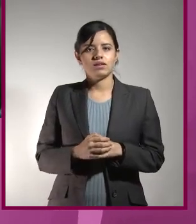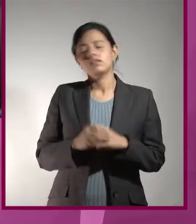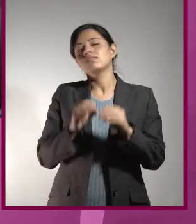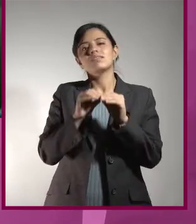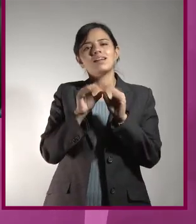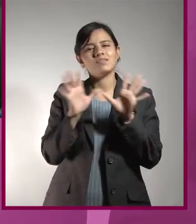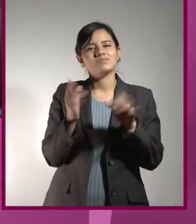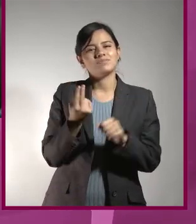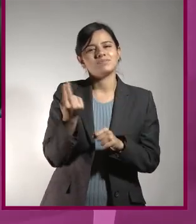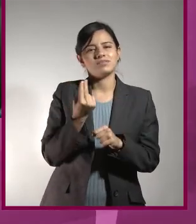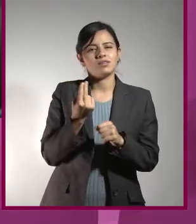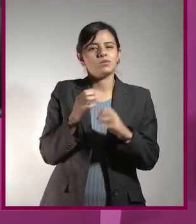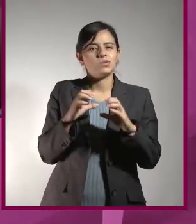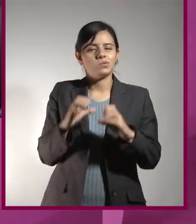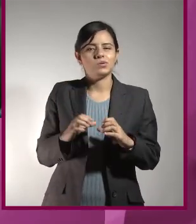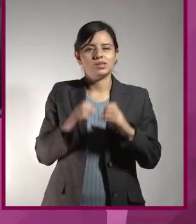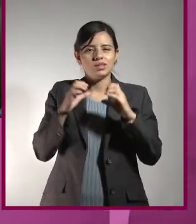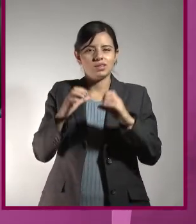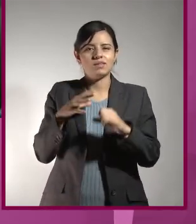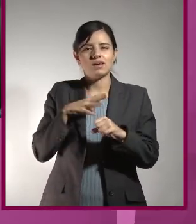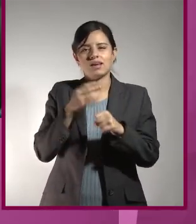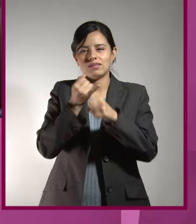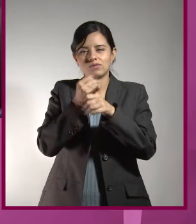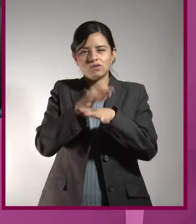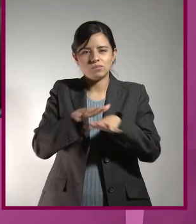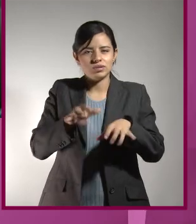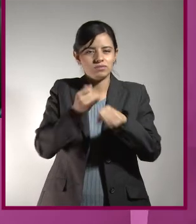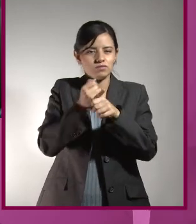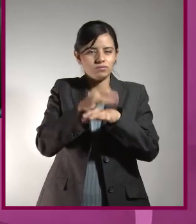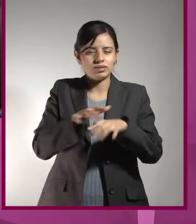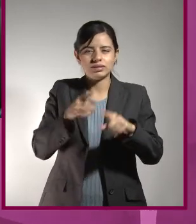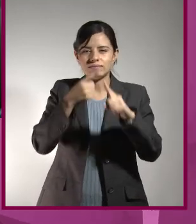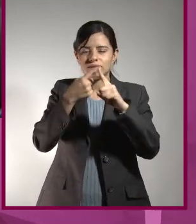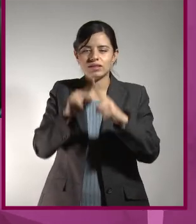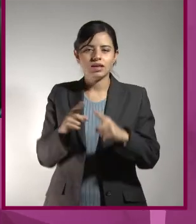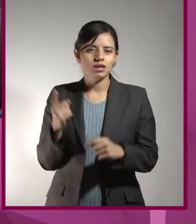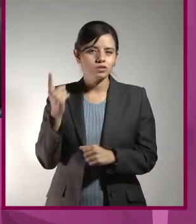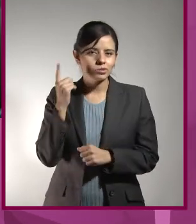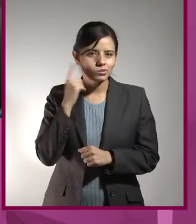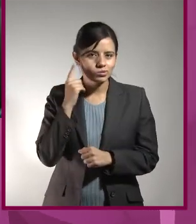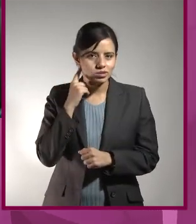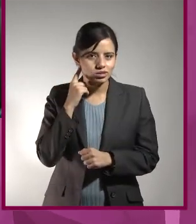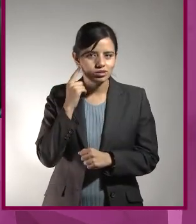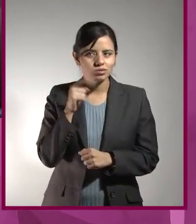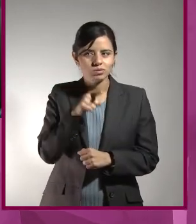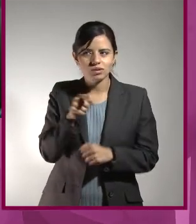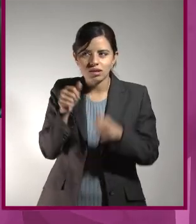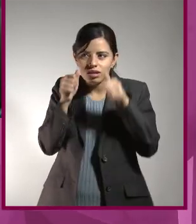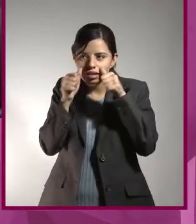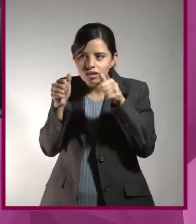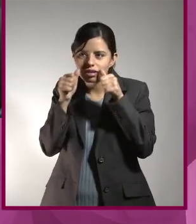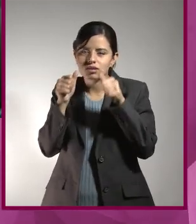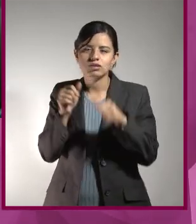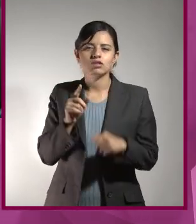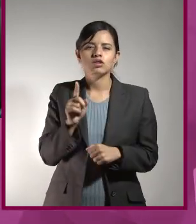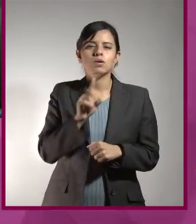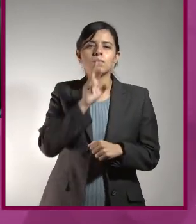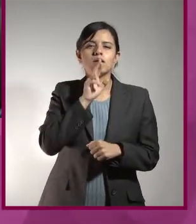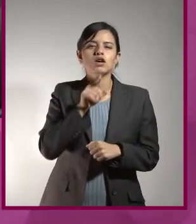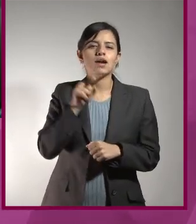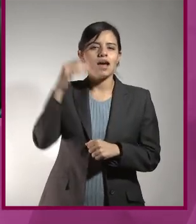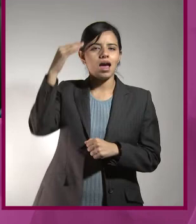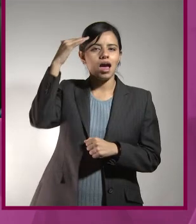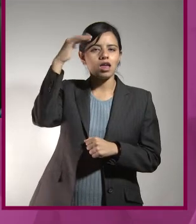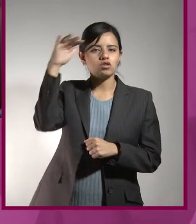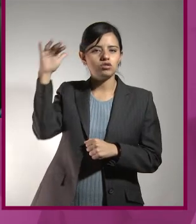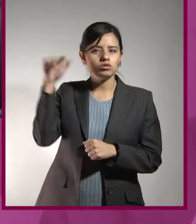Claro, ten cuidado con todas las informaciones que escuchas. Es mejor si puedes pedir a un